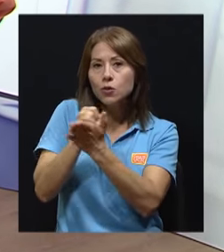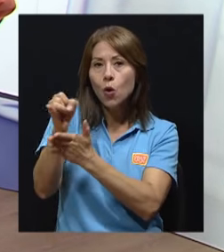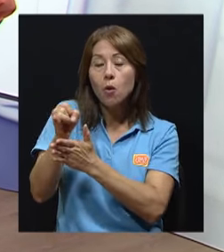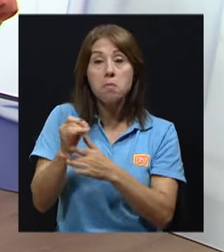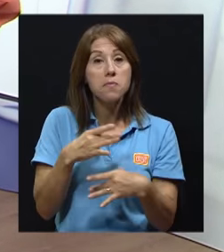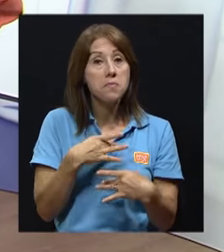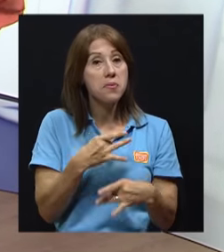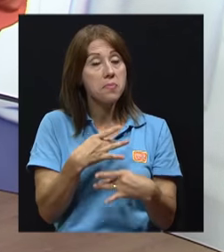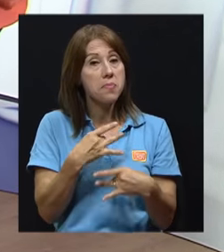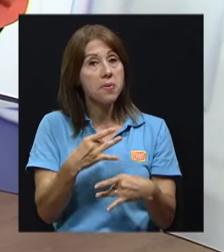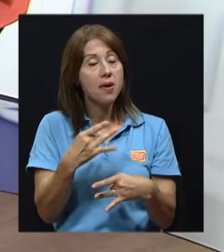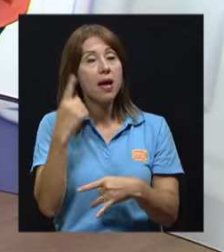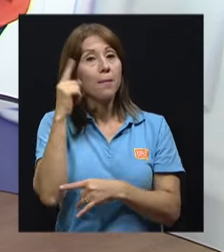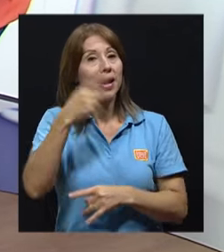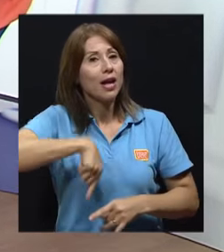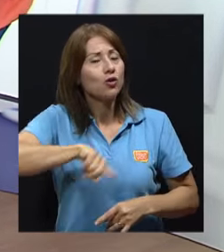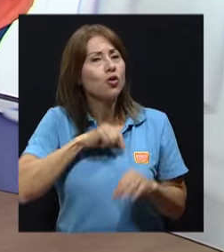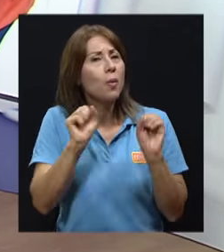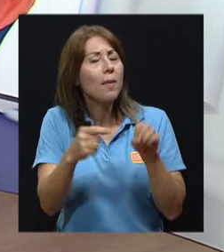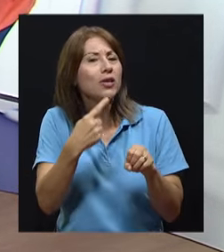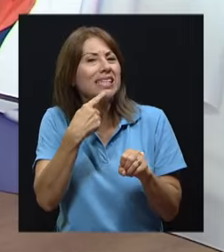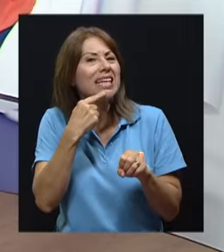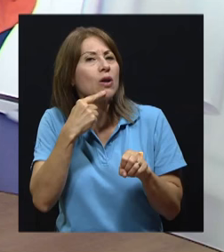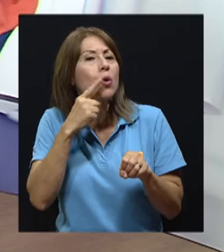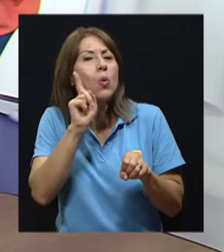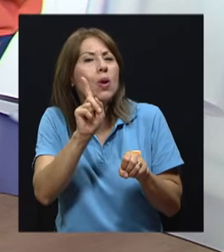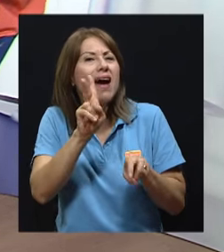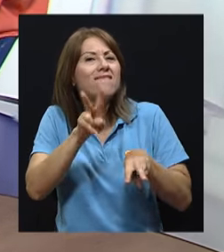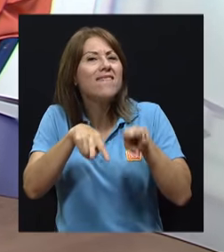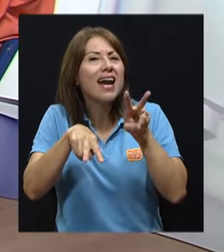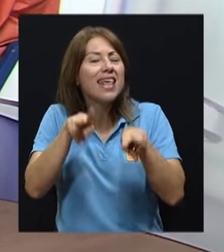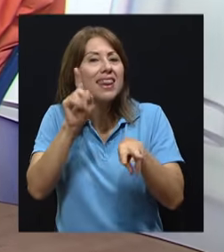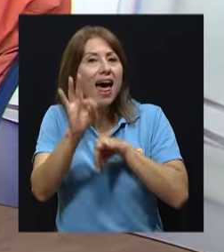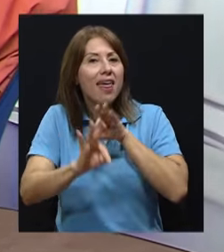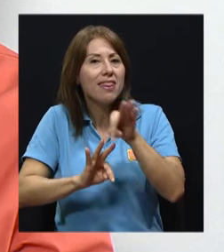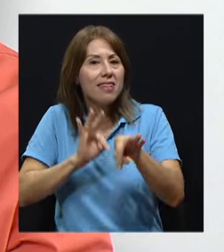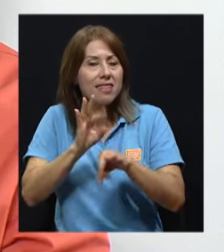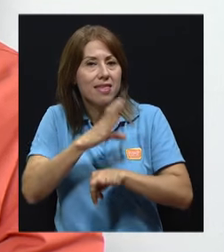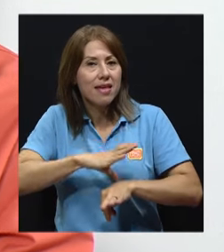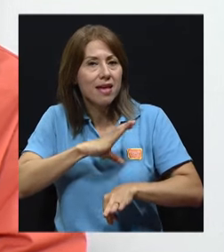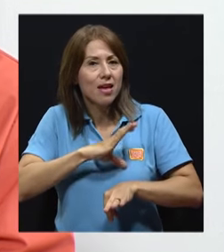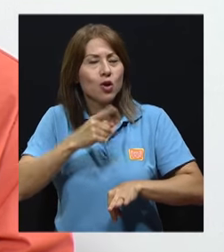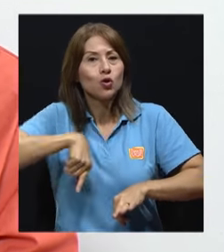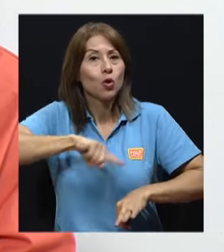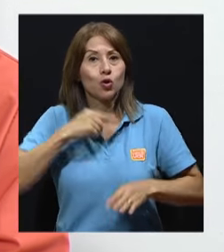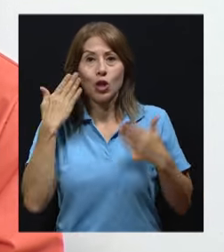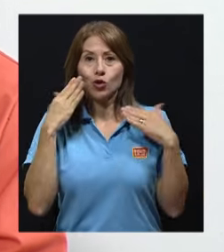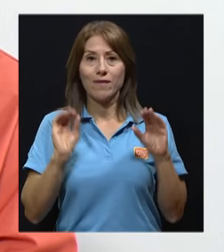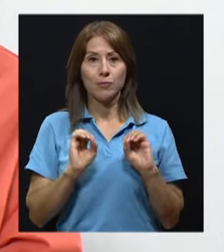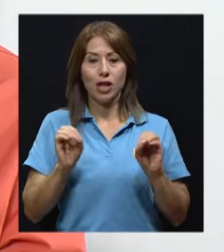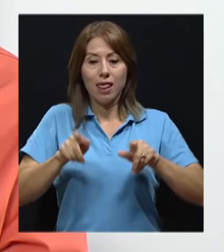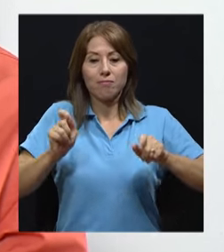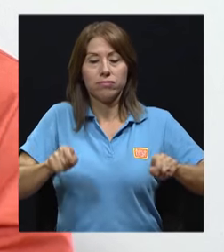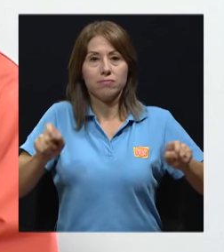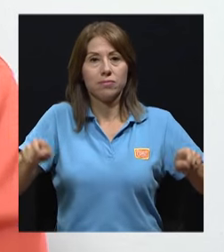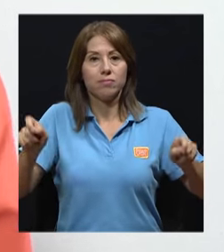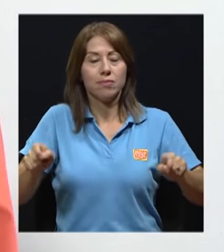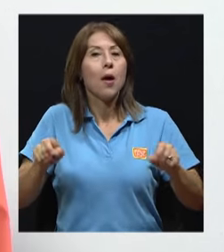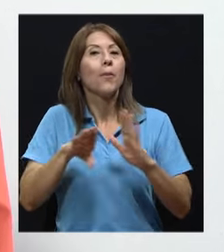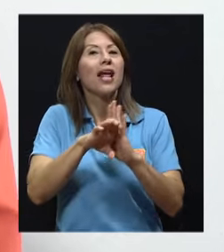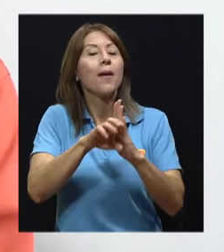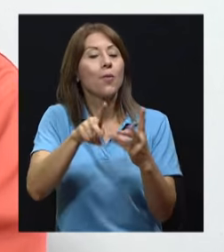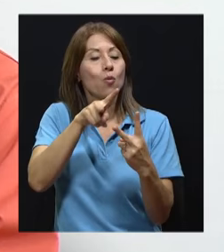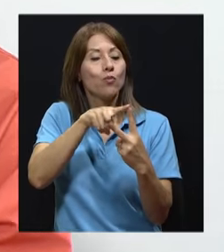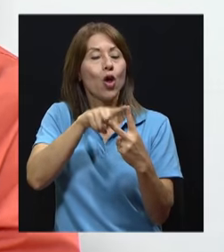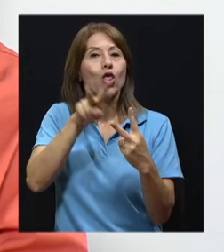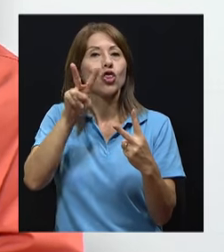en 1990 Qué interesante en actualidad para para tener el detalle de qué podemos considerar una variedad nosotros que no sabemos